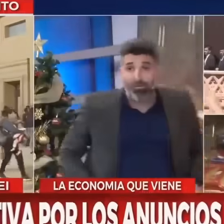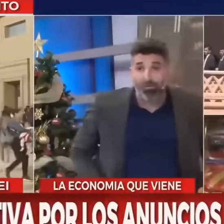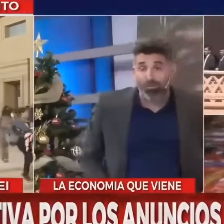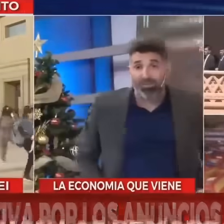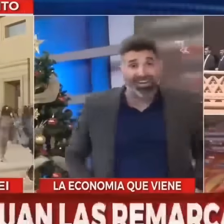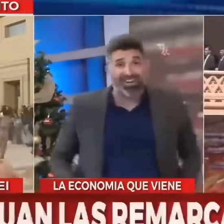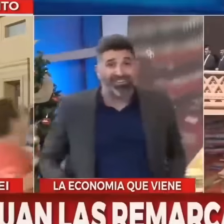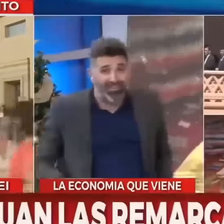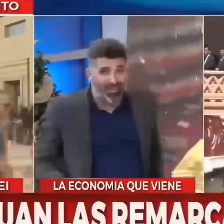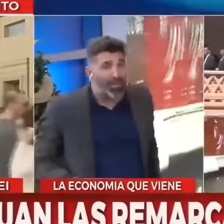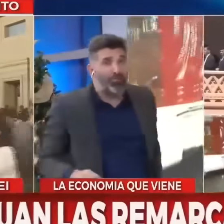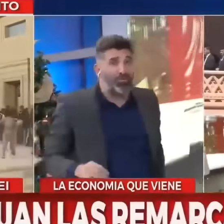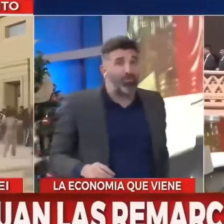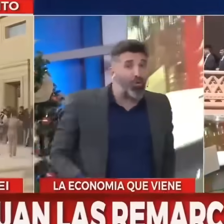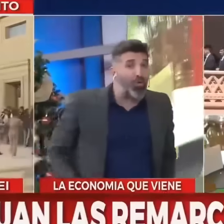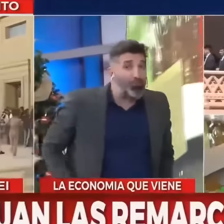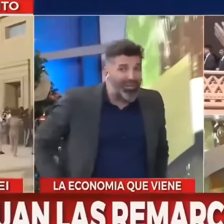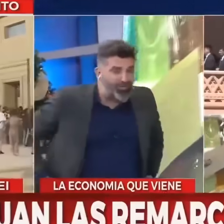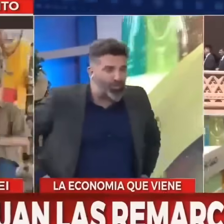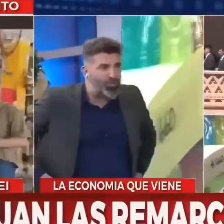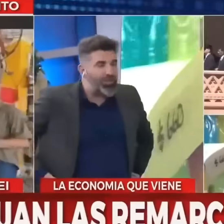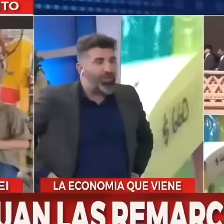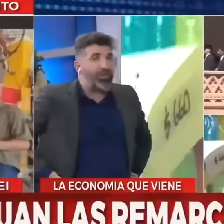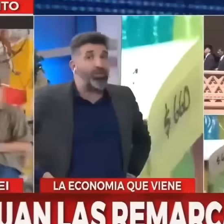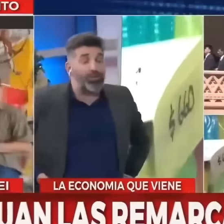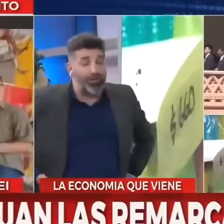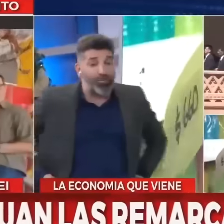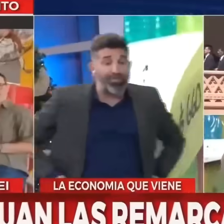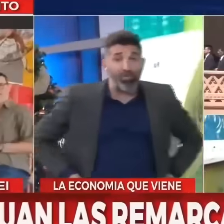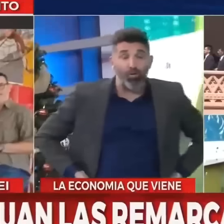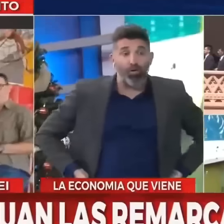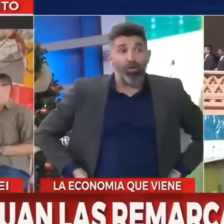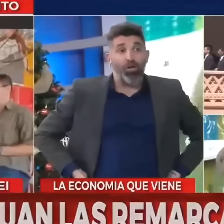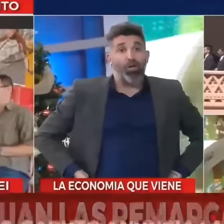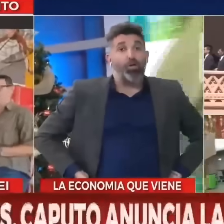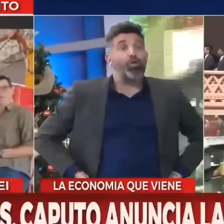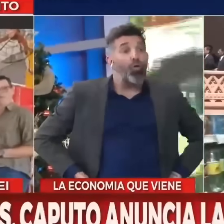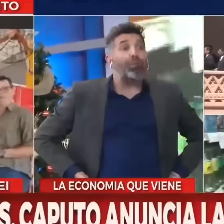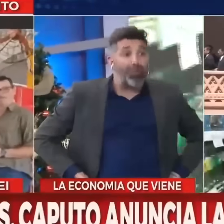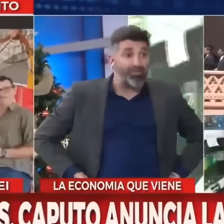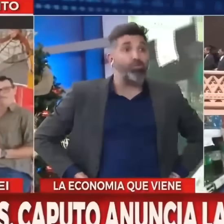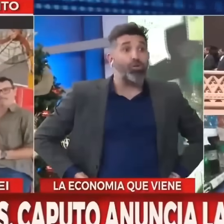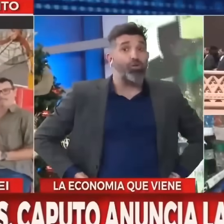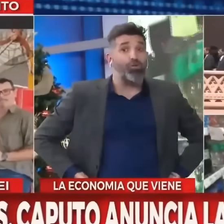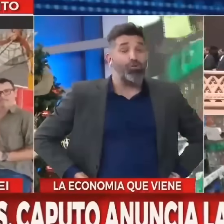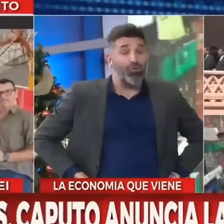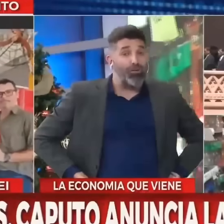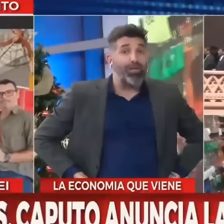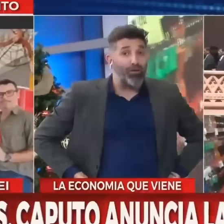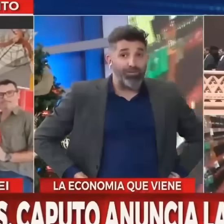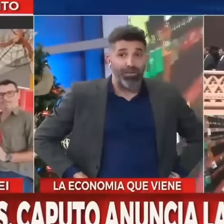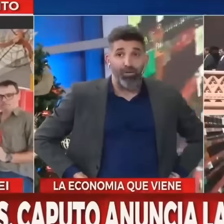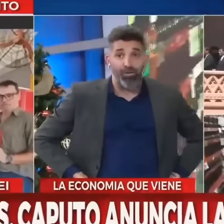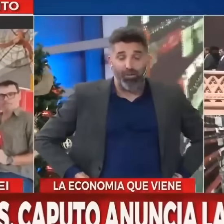provincia vos sos un tipo itinerante vamos a ver un poco los precios y esto que te estamos diciendo no hay precios chicos es